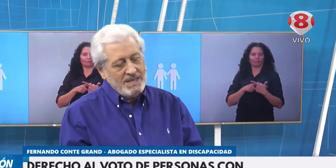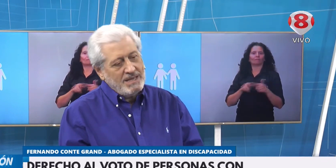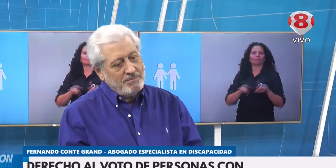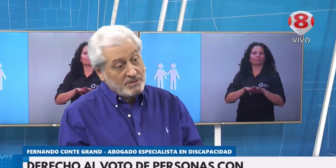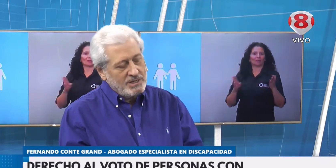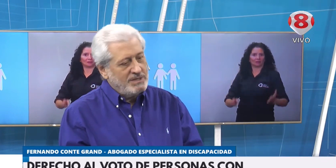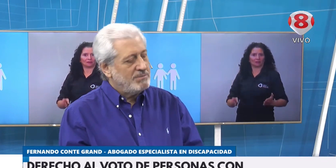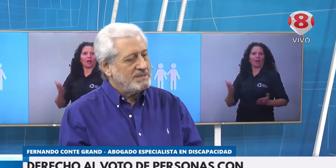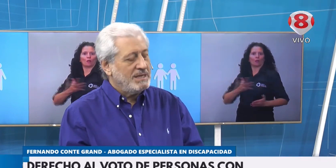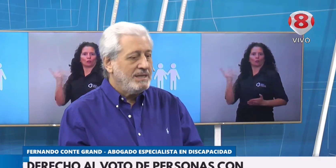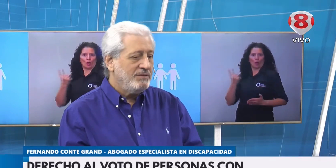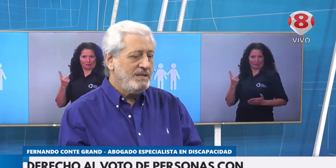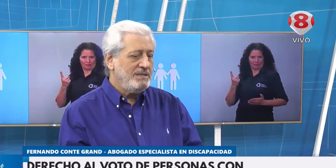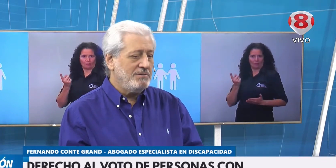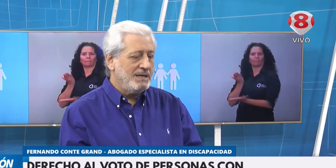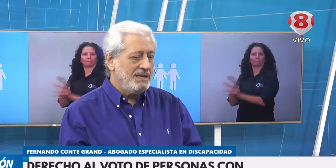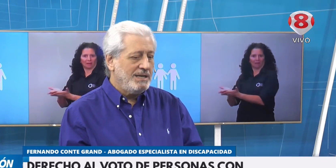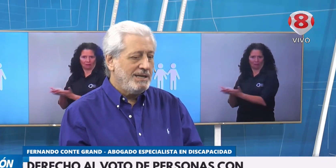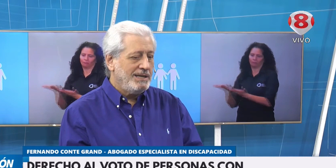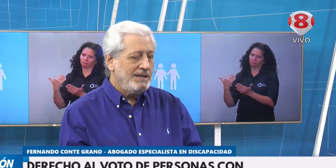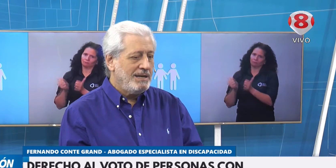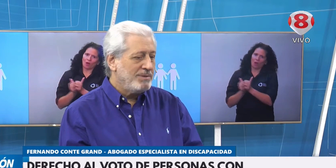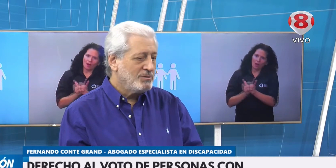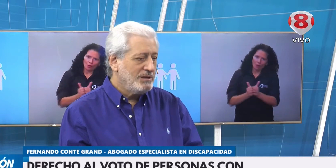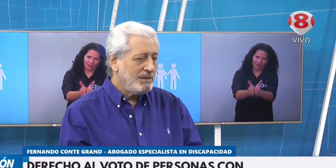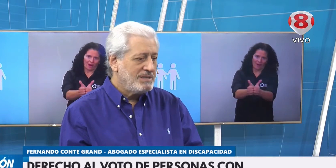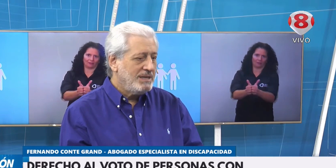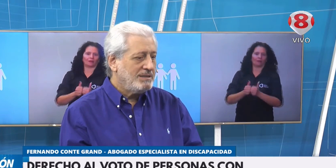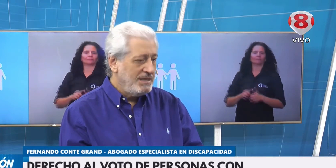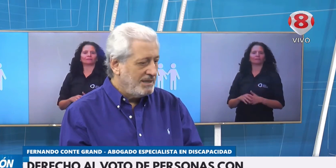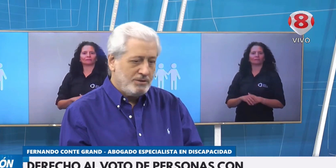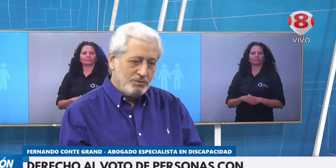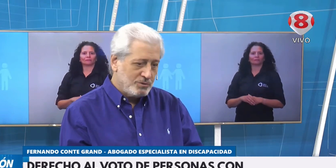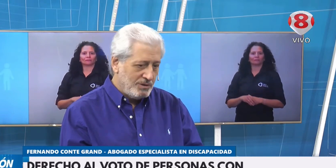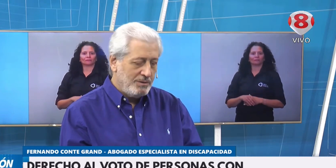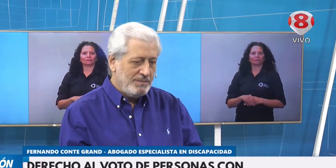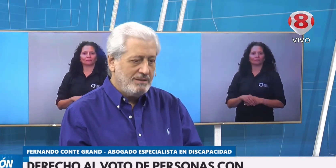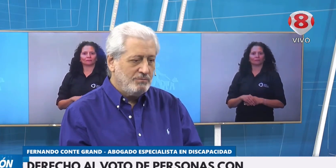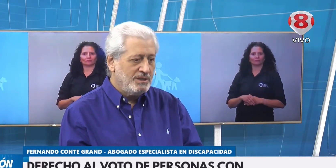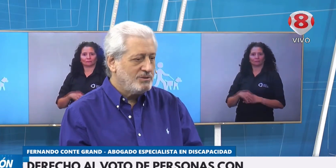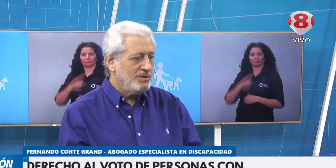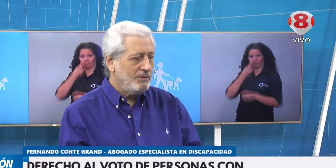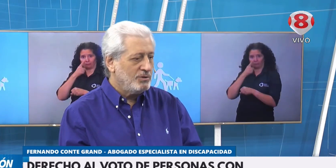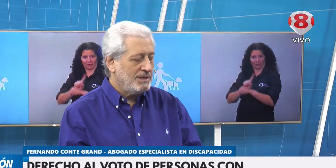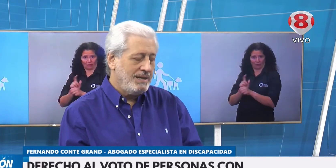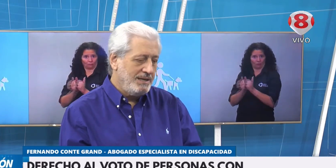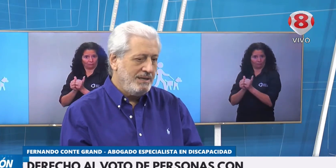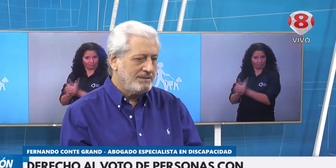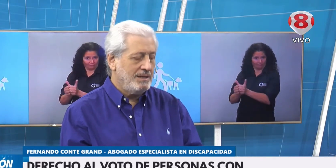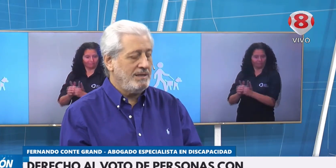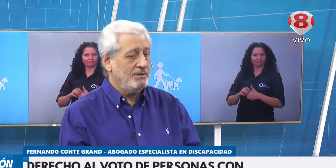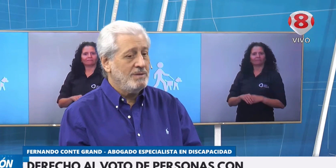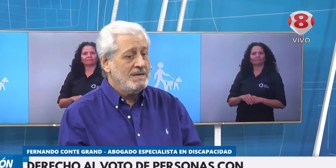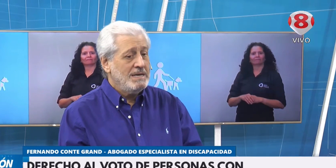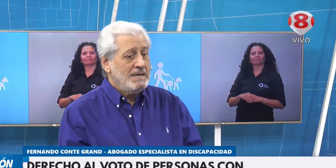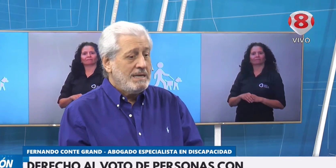etcétera personas con discapacidad En definitiva eh la persona con discapacidad tiene como todos los además un derecho a a elegir